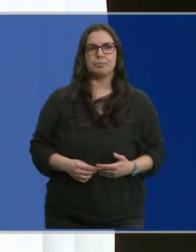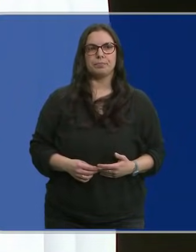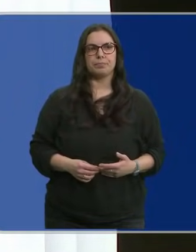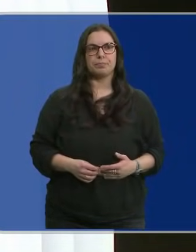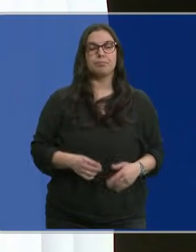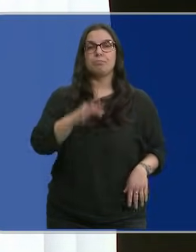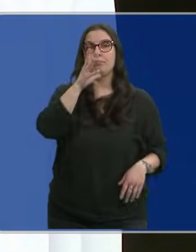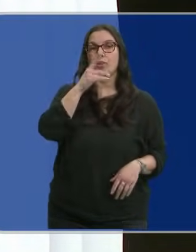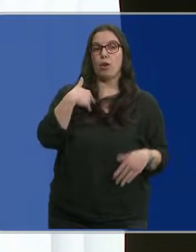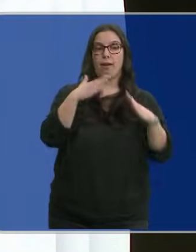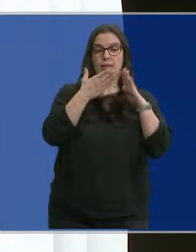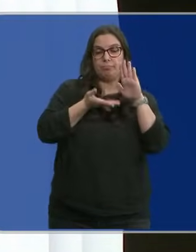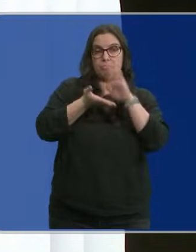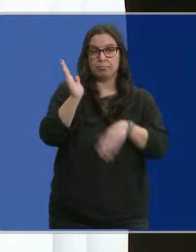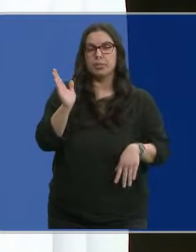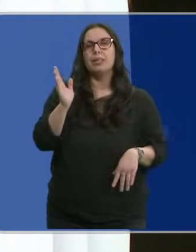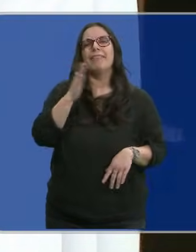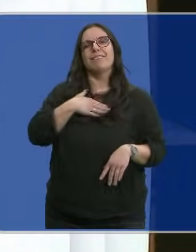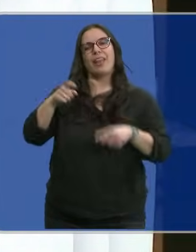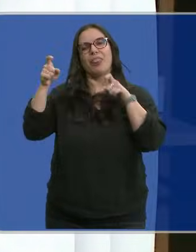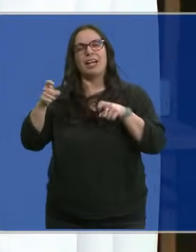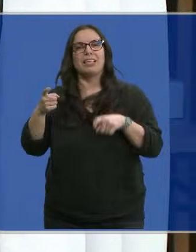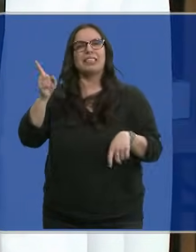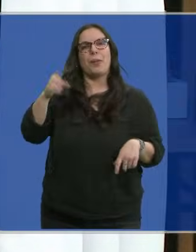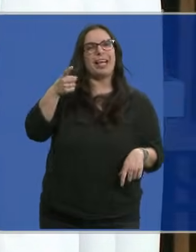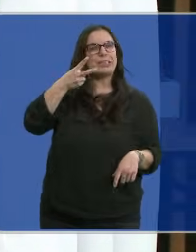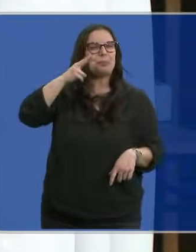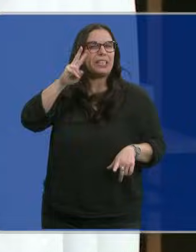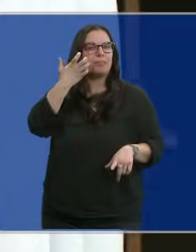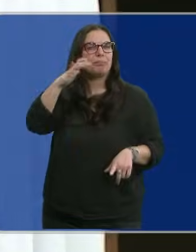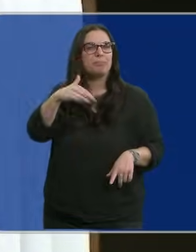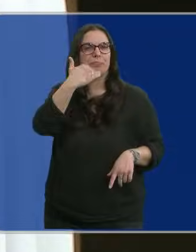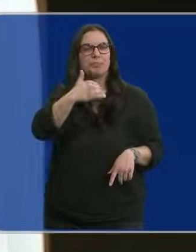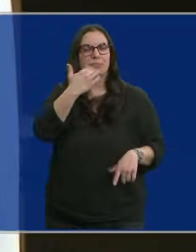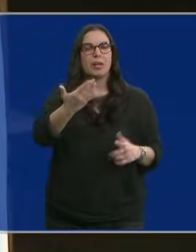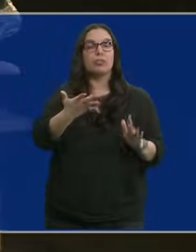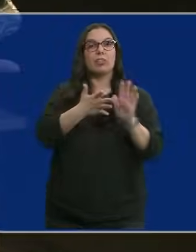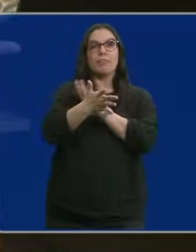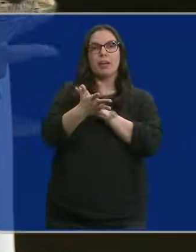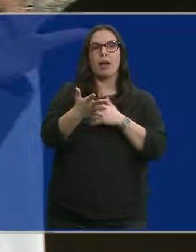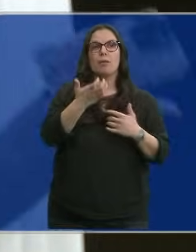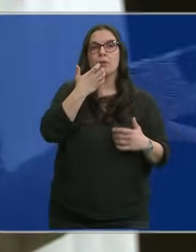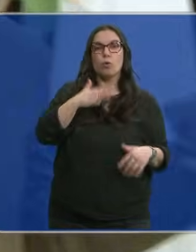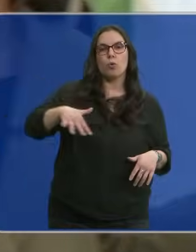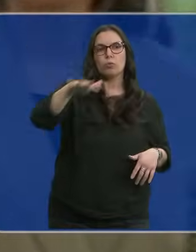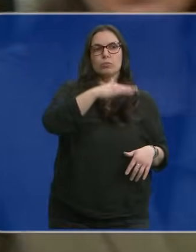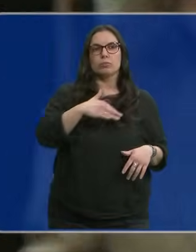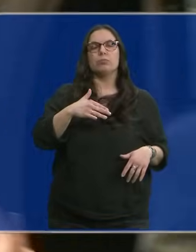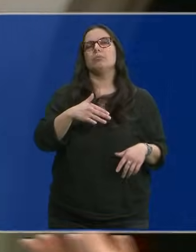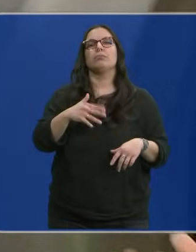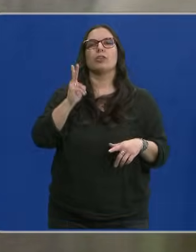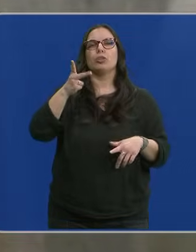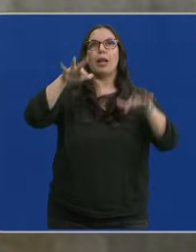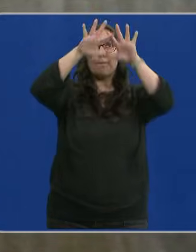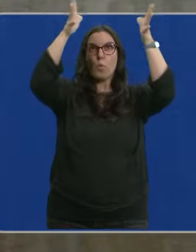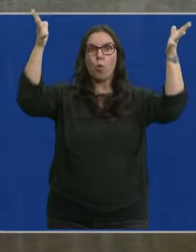Ahora, cuando salimos de casa, no solamente buscamos descansar, sino una experiencia. Es lo que nos permite un lugar como este, un hotel burbuja